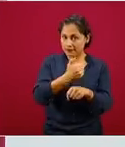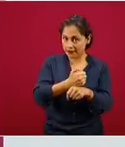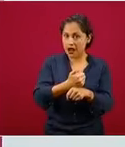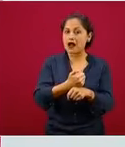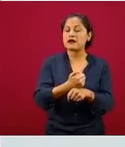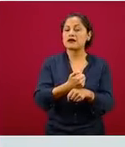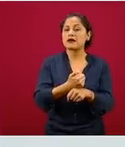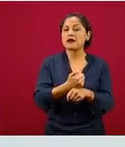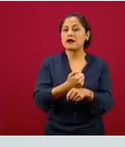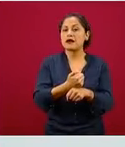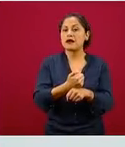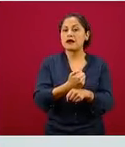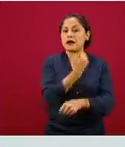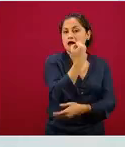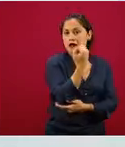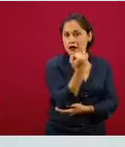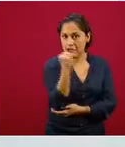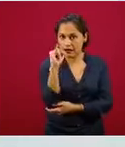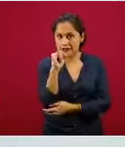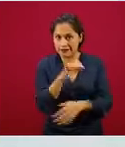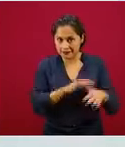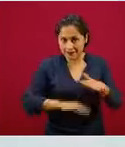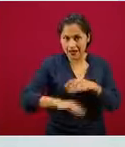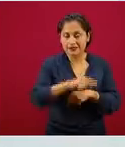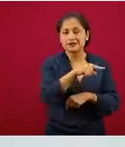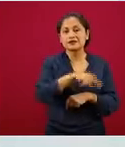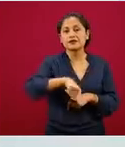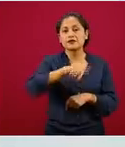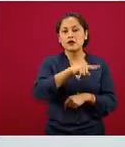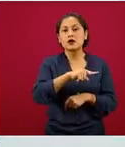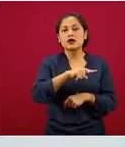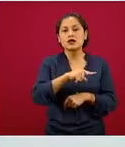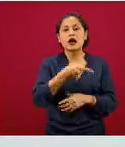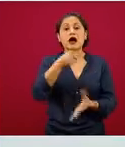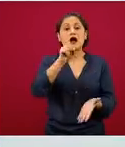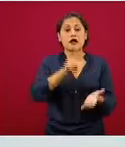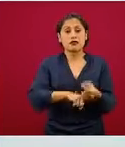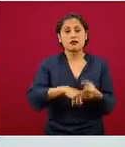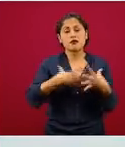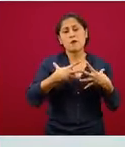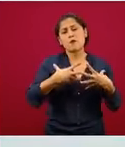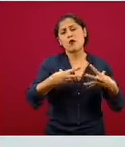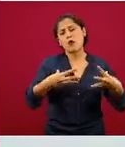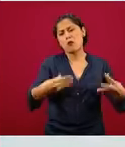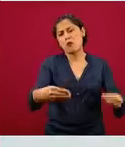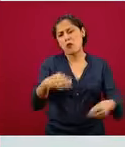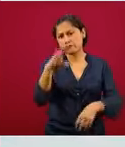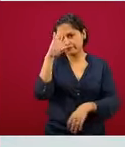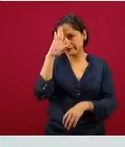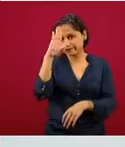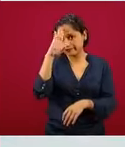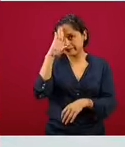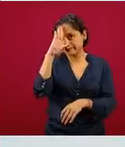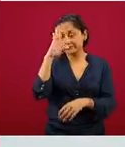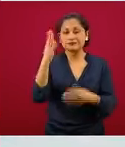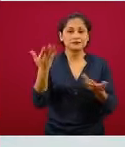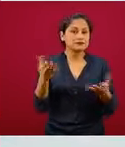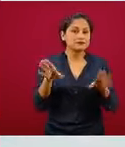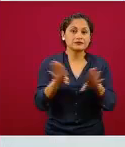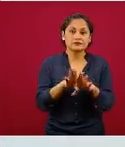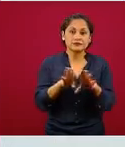y de preprimaria, son altamente eficientes en transmitir, con un agravante que es la